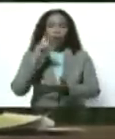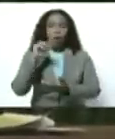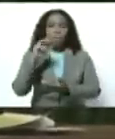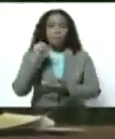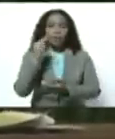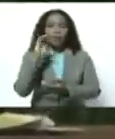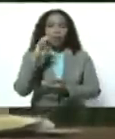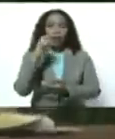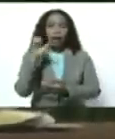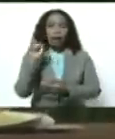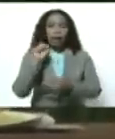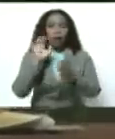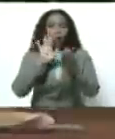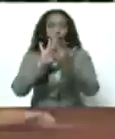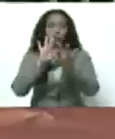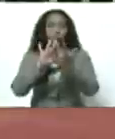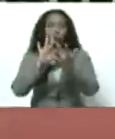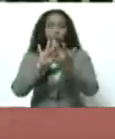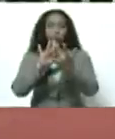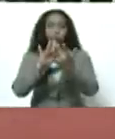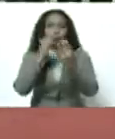virtual. Adelante, primer ministro.